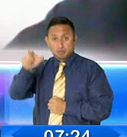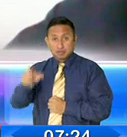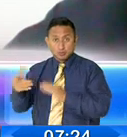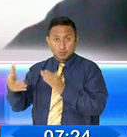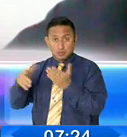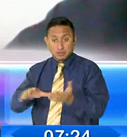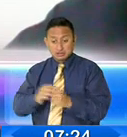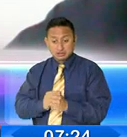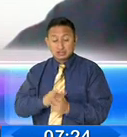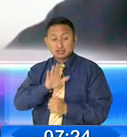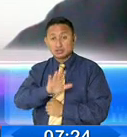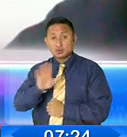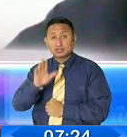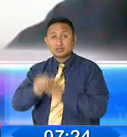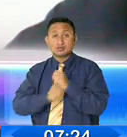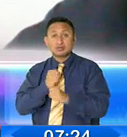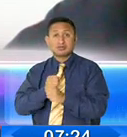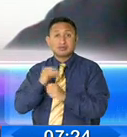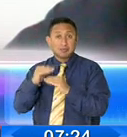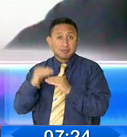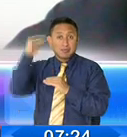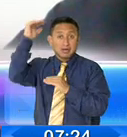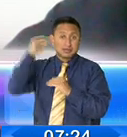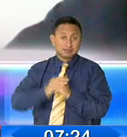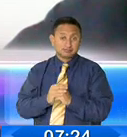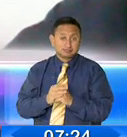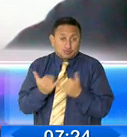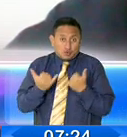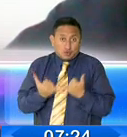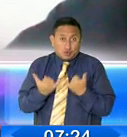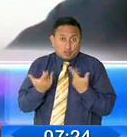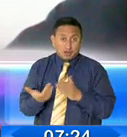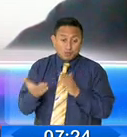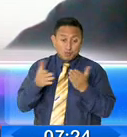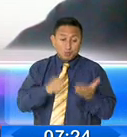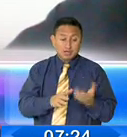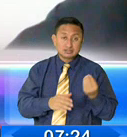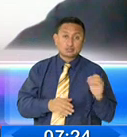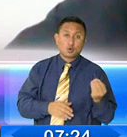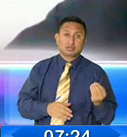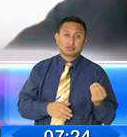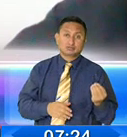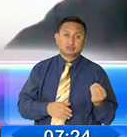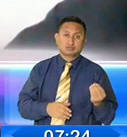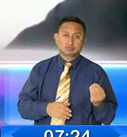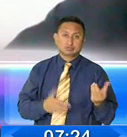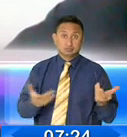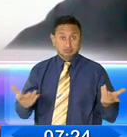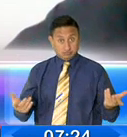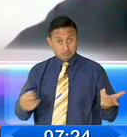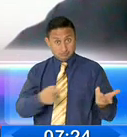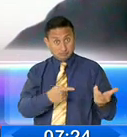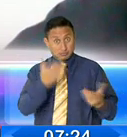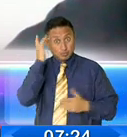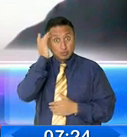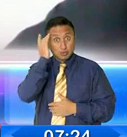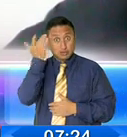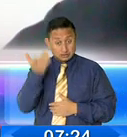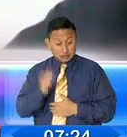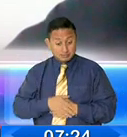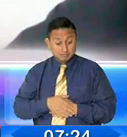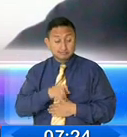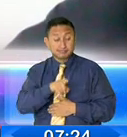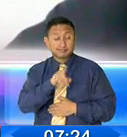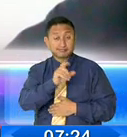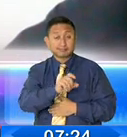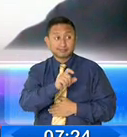de 55 años y ahora pues están dando muertes en jóvenes. Eso es llamativo y a decir ya de unos reportes que han salido en